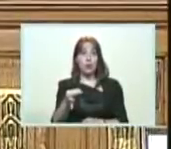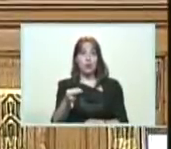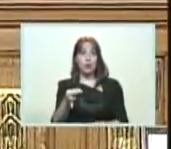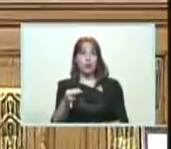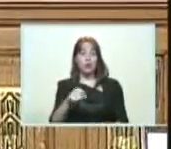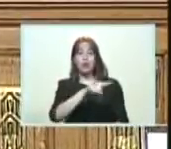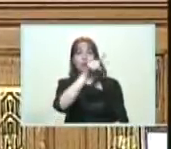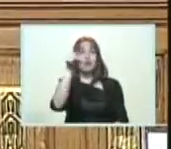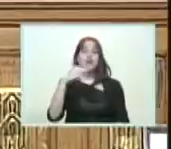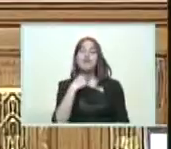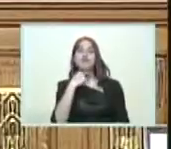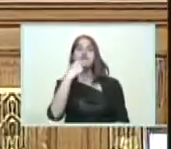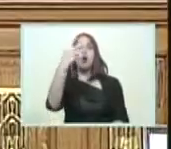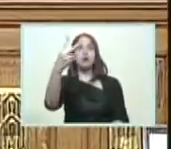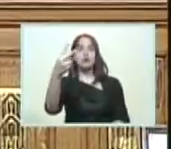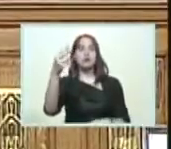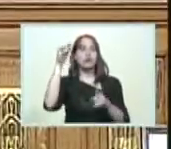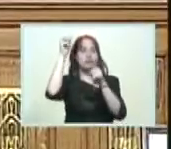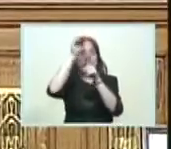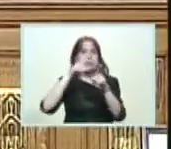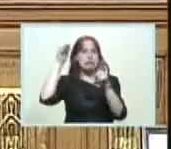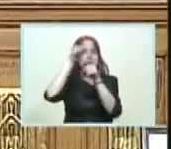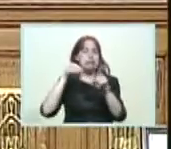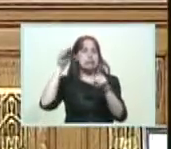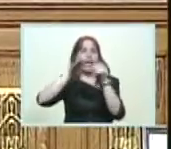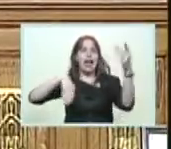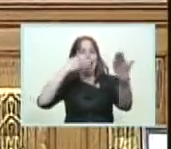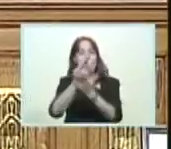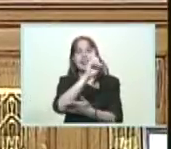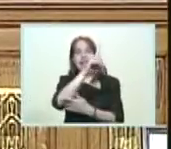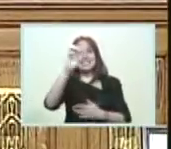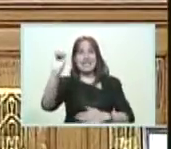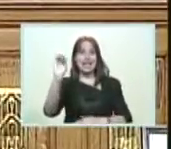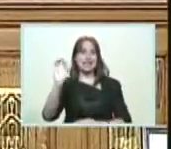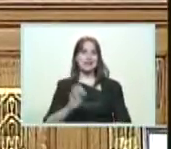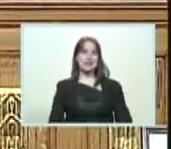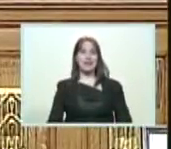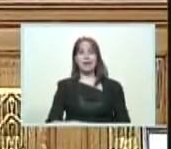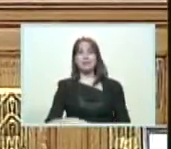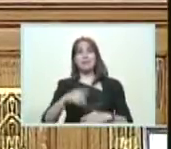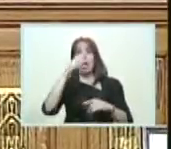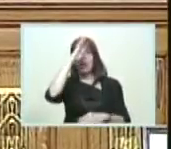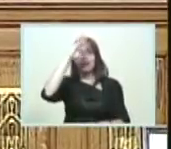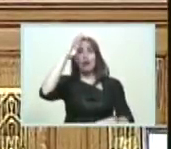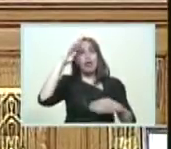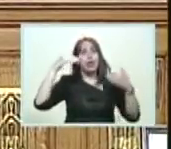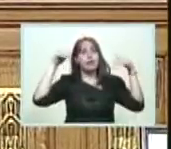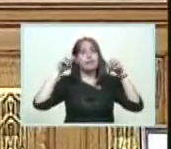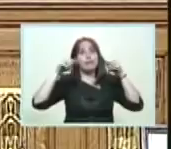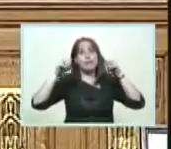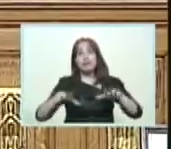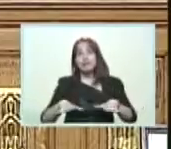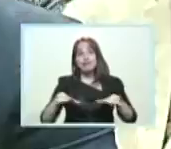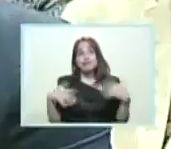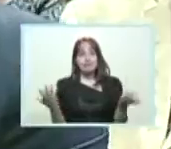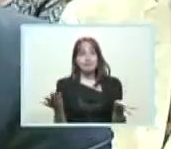su voz y su perseverancia serán el 100. ¡Ríndete, Diosdado!